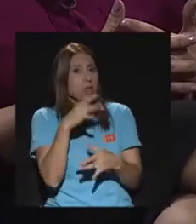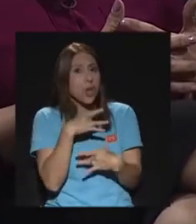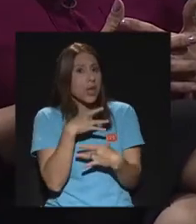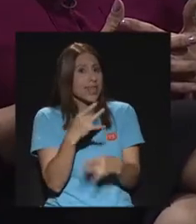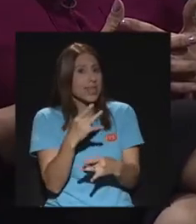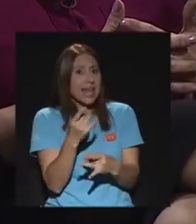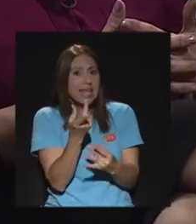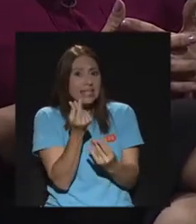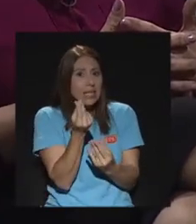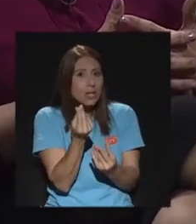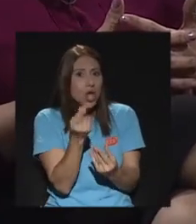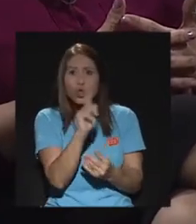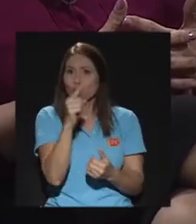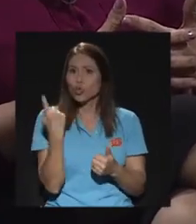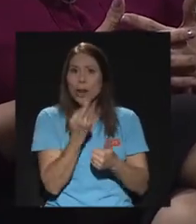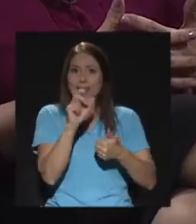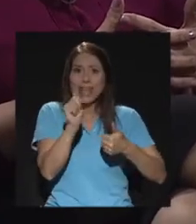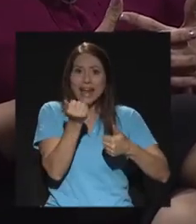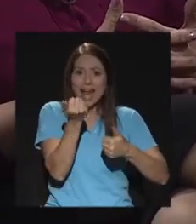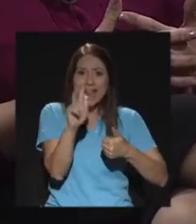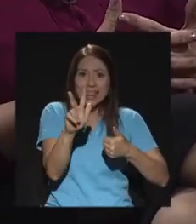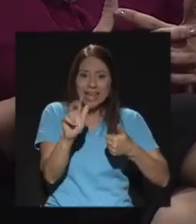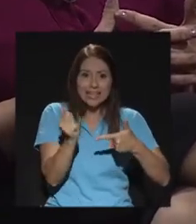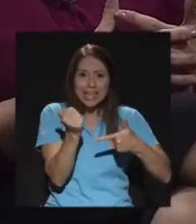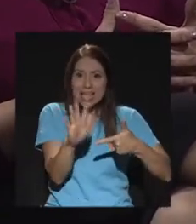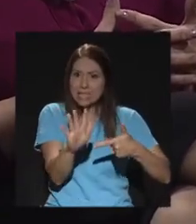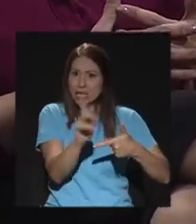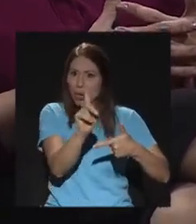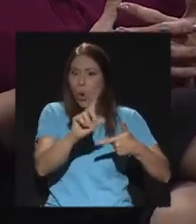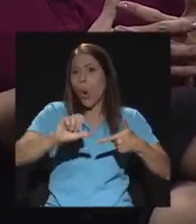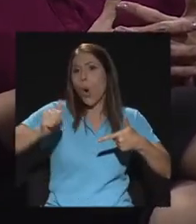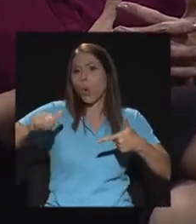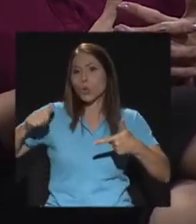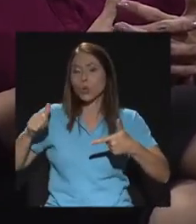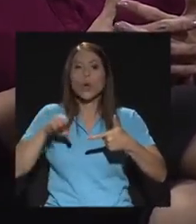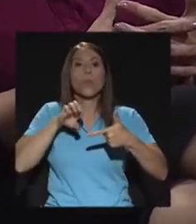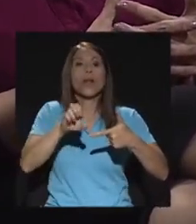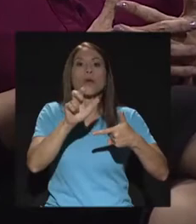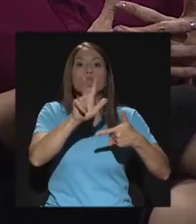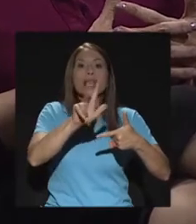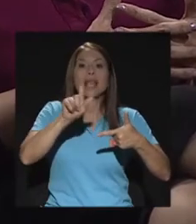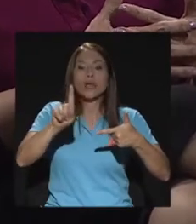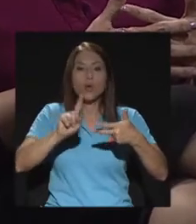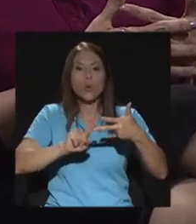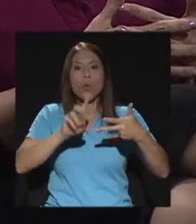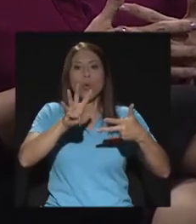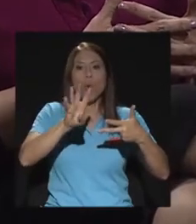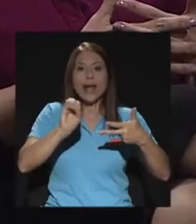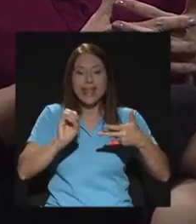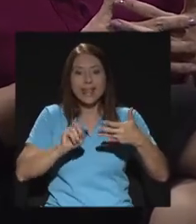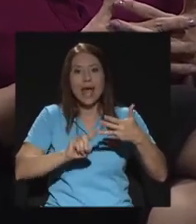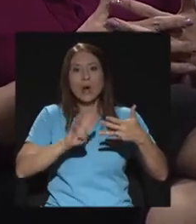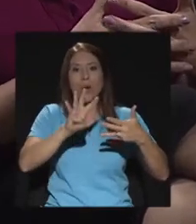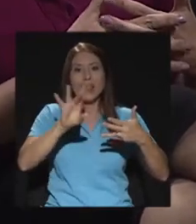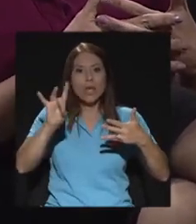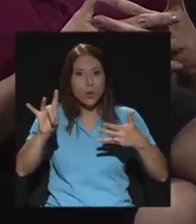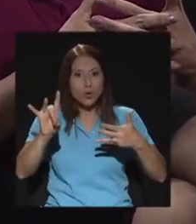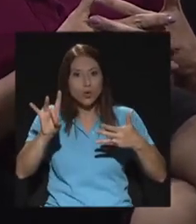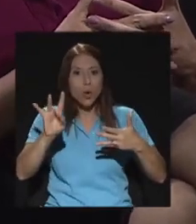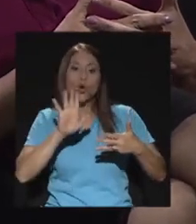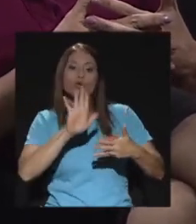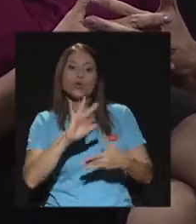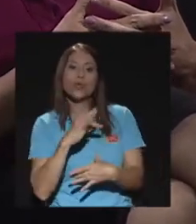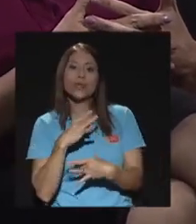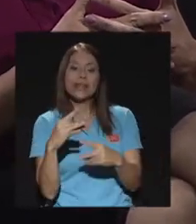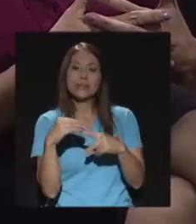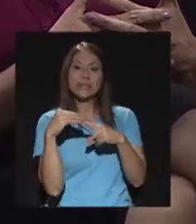al aire. No es solo Canal 15, Canal 13, hay otros, por ejemplo, como el 31, como el 40, como el 48, que el interés